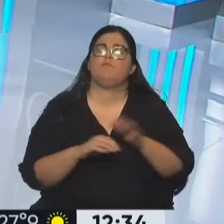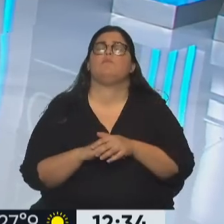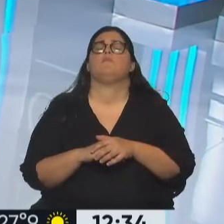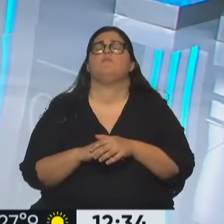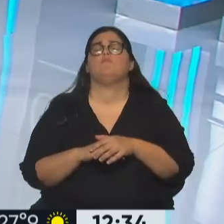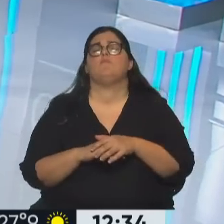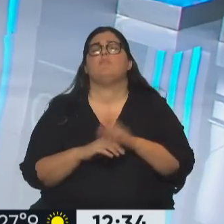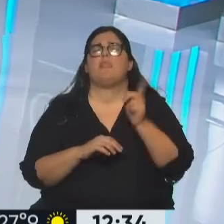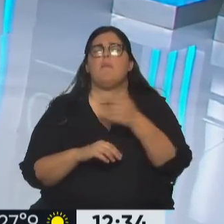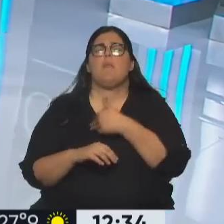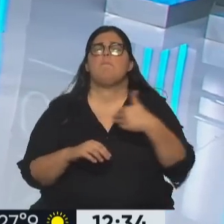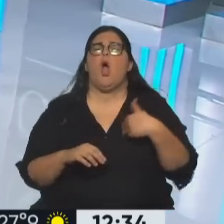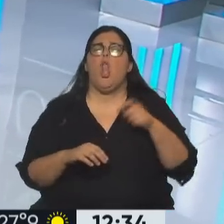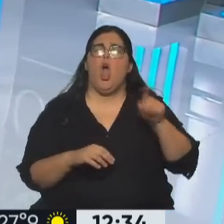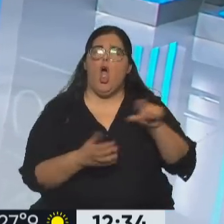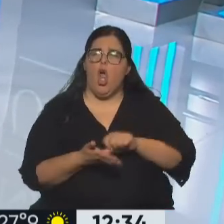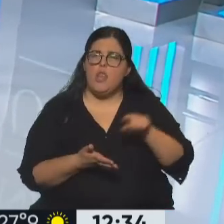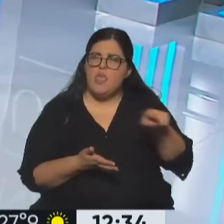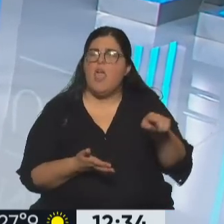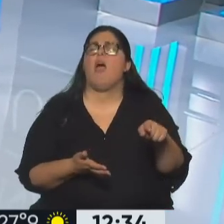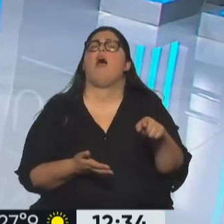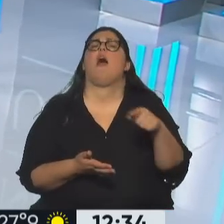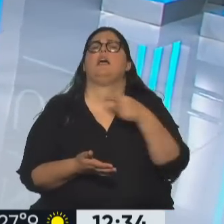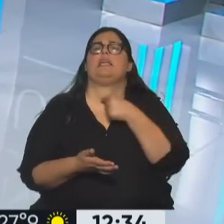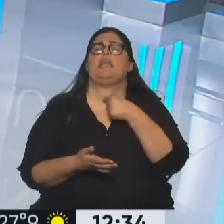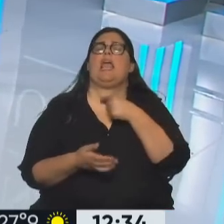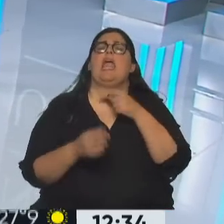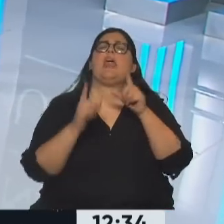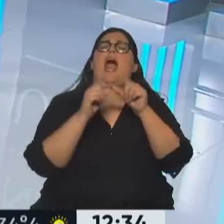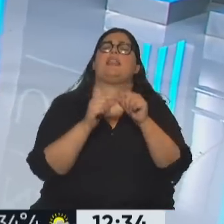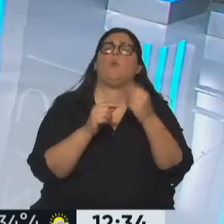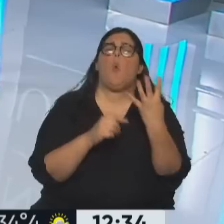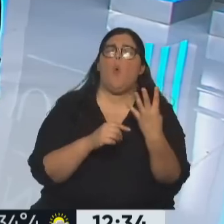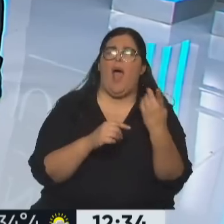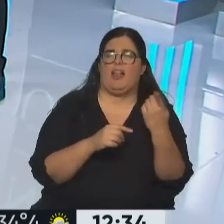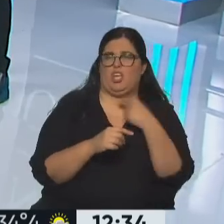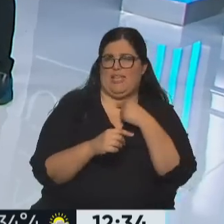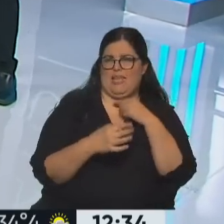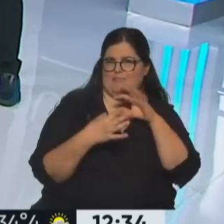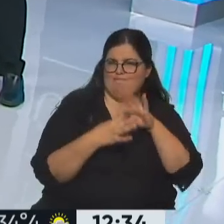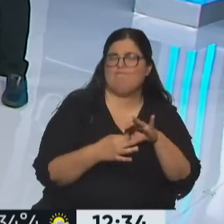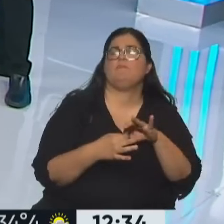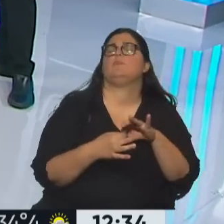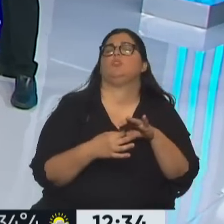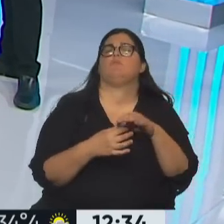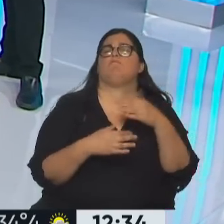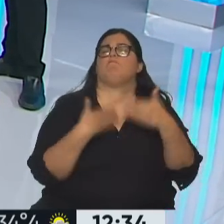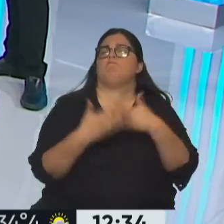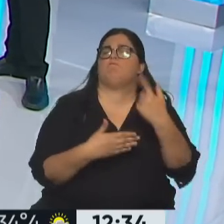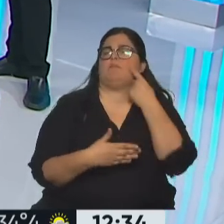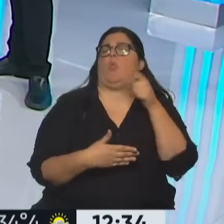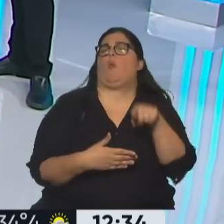punto hasta Polonia, que en el primer momento quería invocar el artículo 4 y después se dio cuenta de que había que